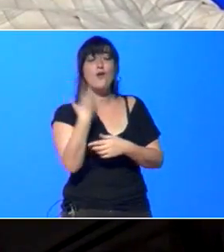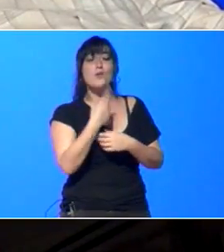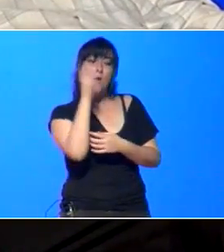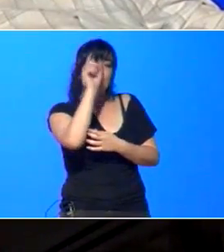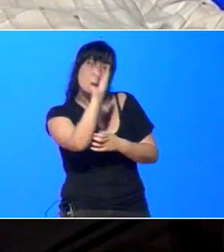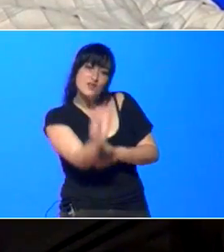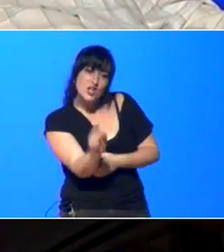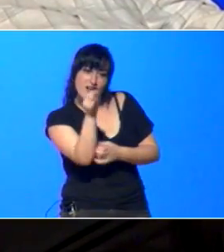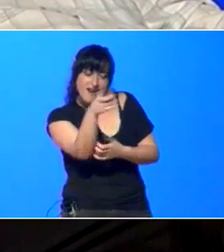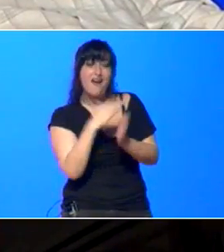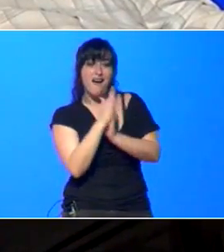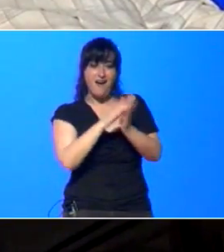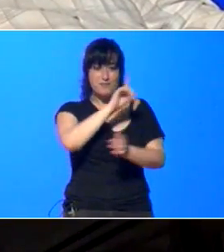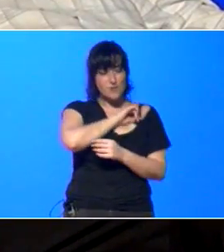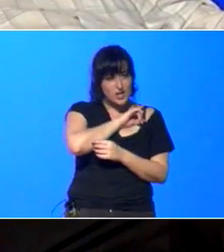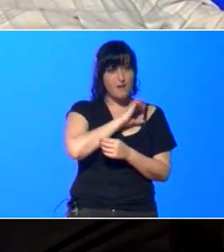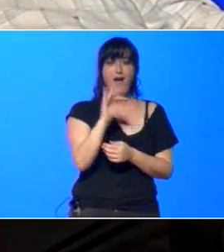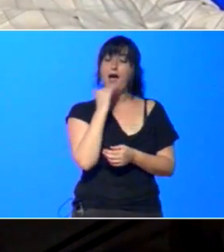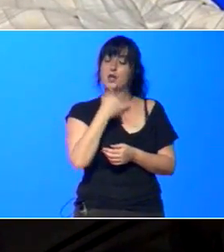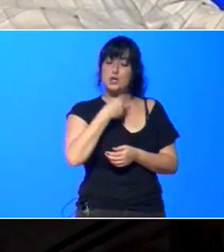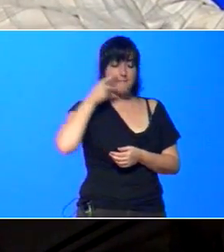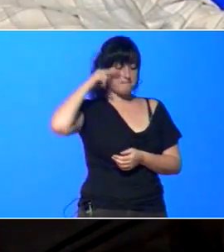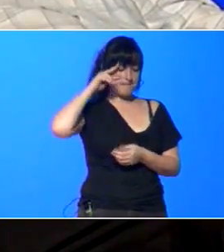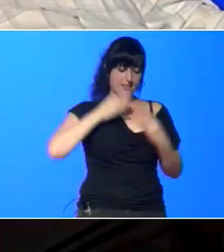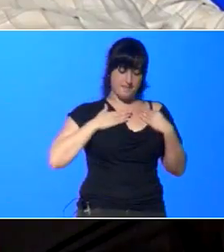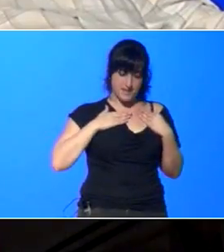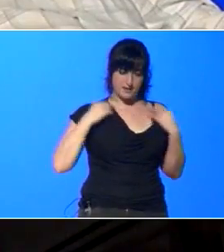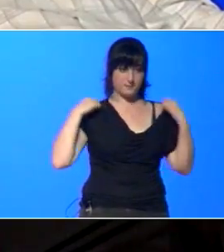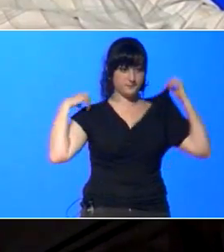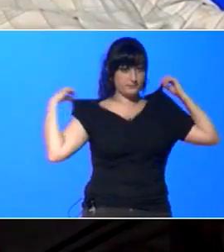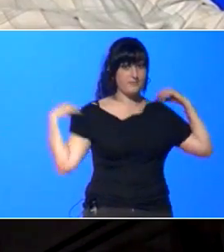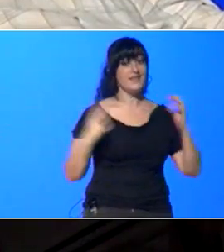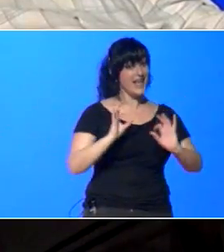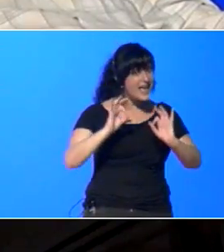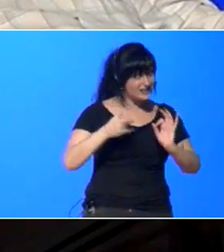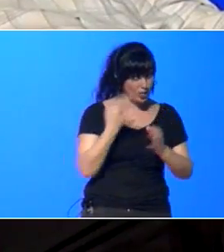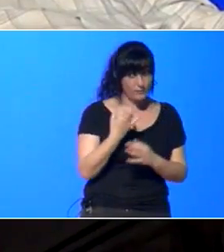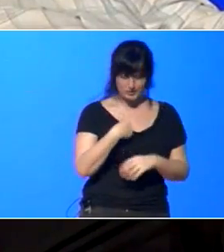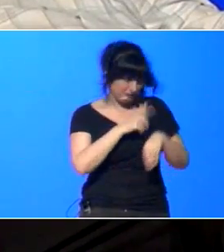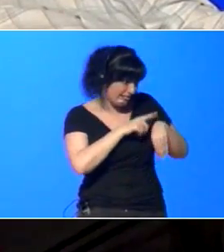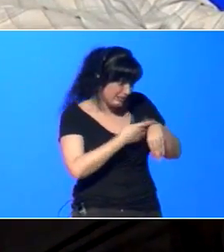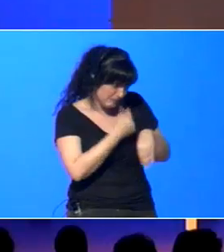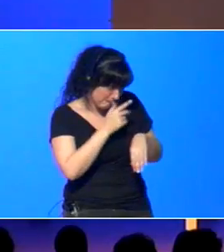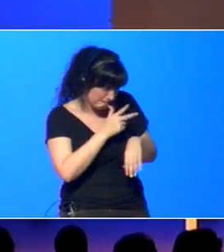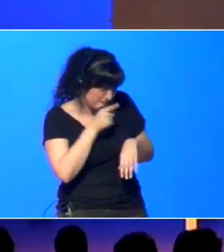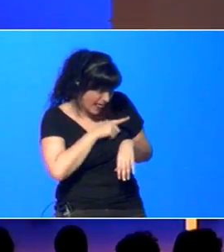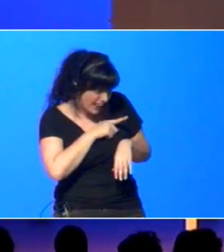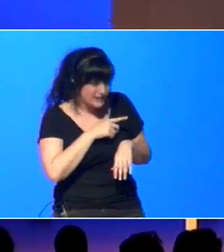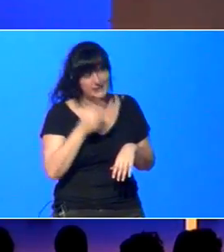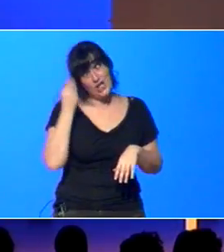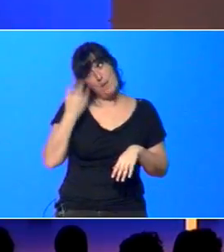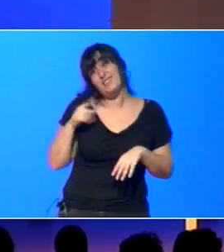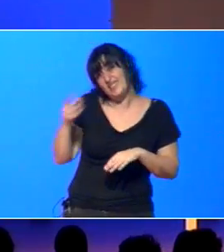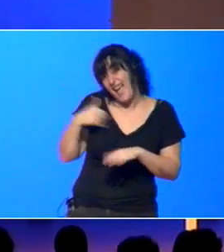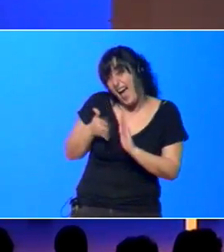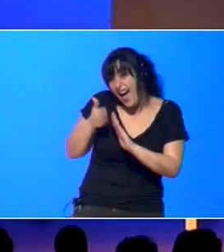interés, algo que tú has vivido, que te engancha efectivamente. Eso tenemos que sacar. ¿Me voy mal de tiempo? Yo creo que ya deberías ir redondeando.